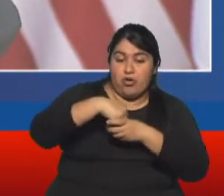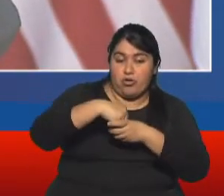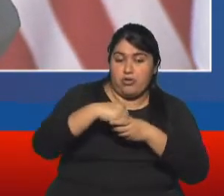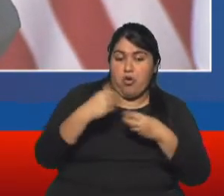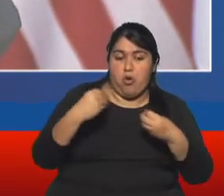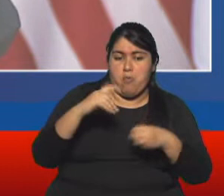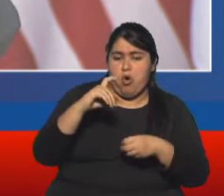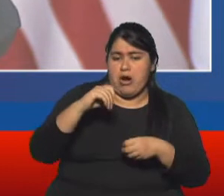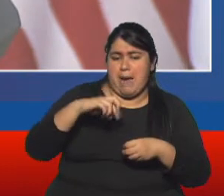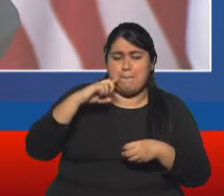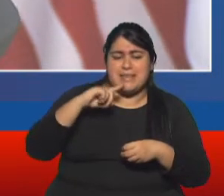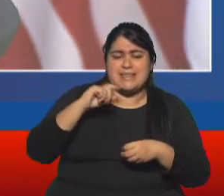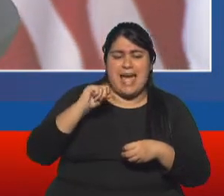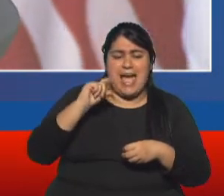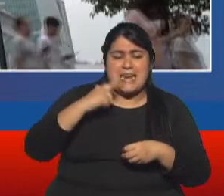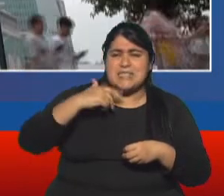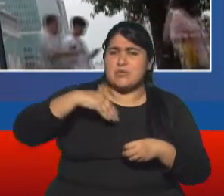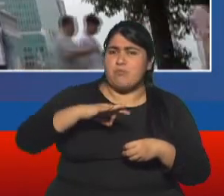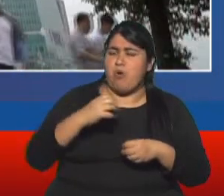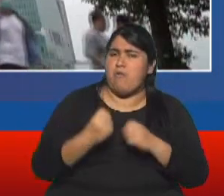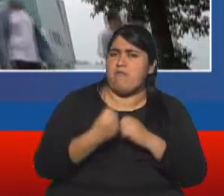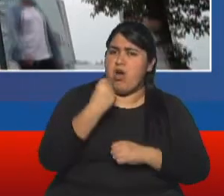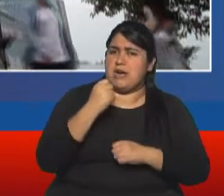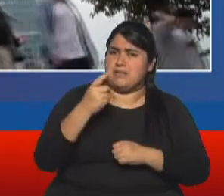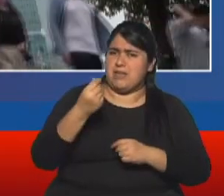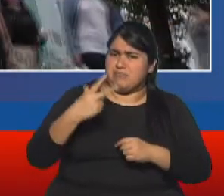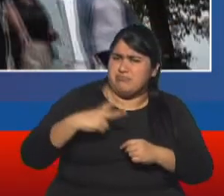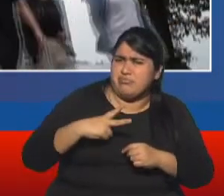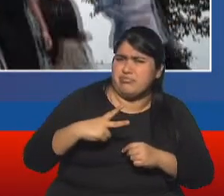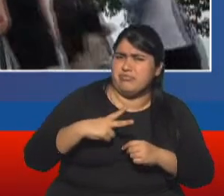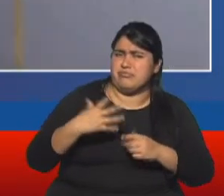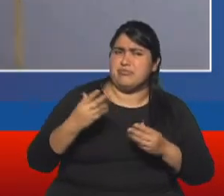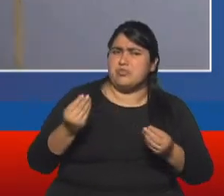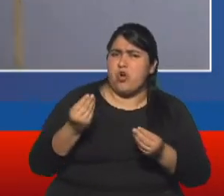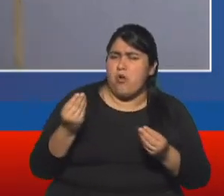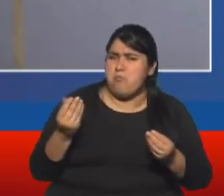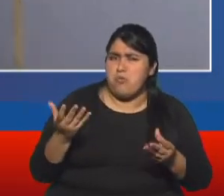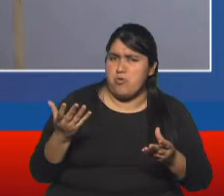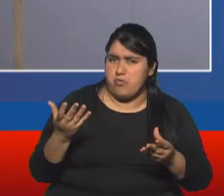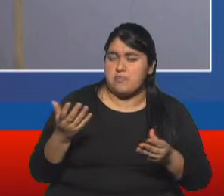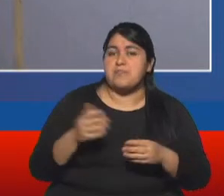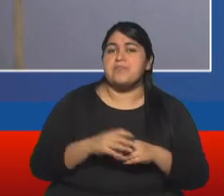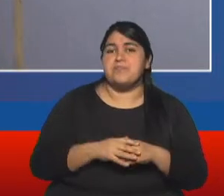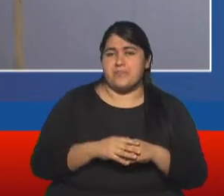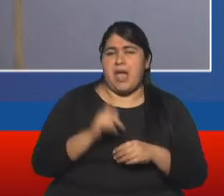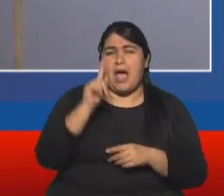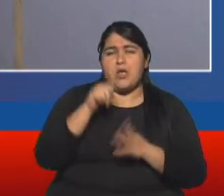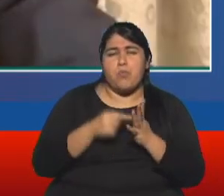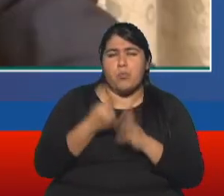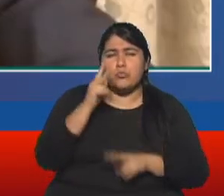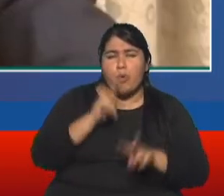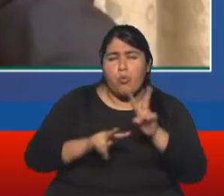super competitivo, con billonarios, o con multimillonarios, etc. Y yo creo que ahí hay que mucho buscar